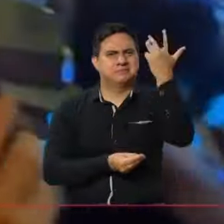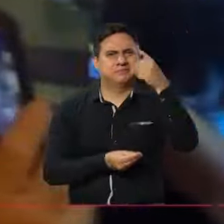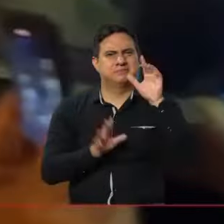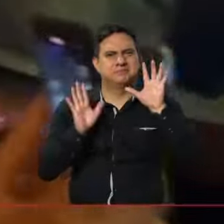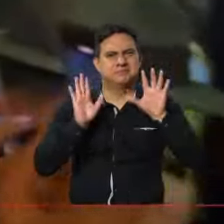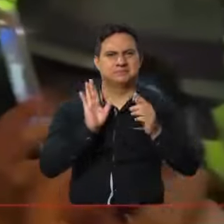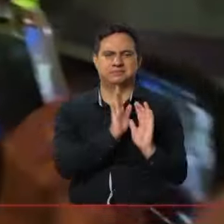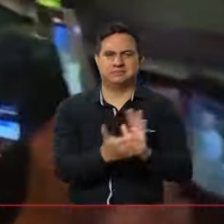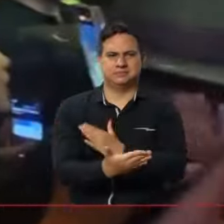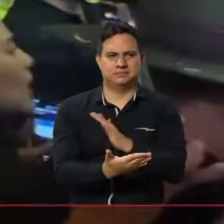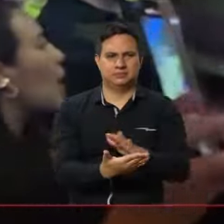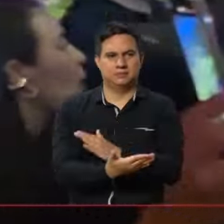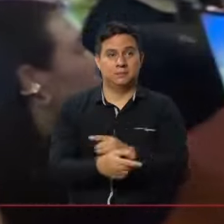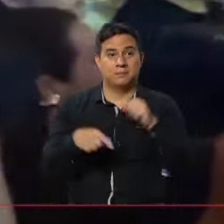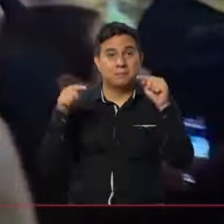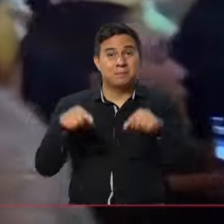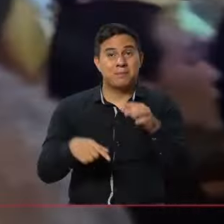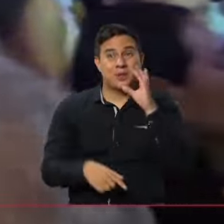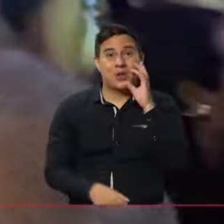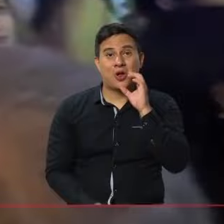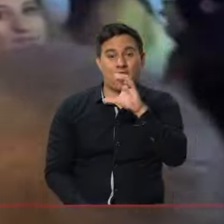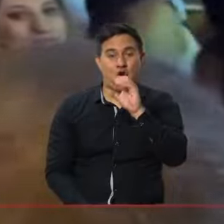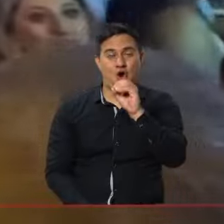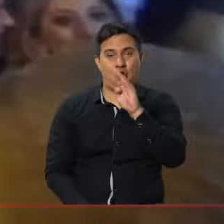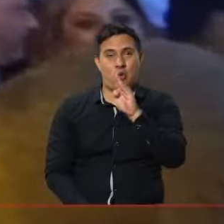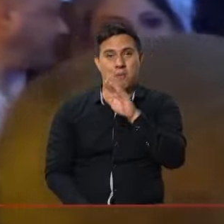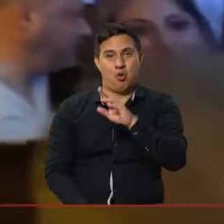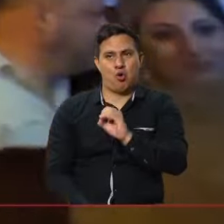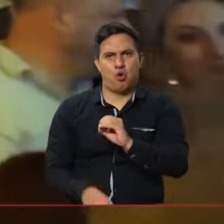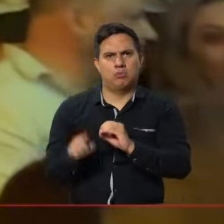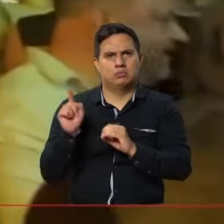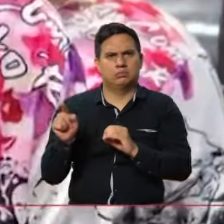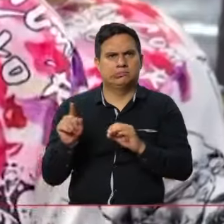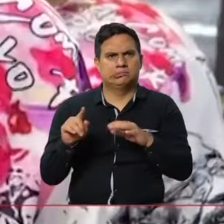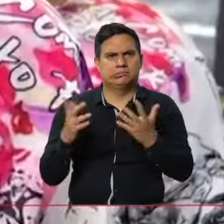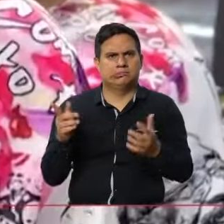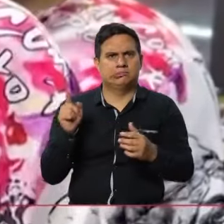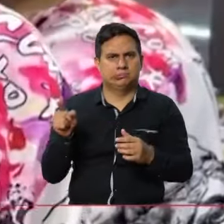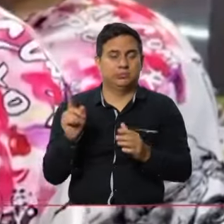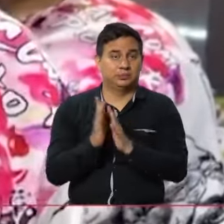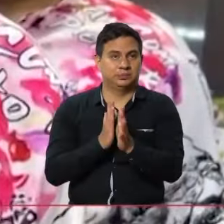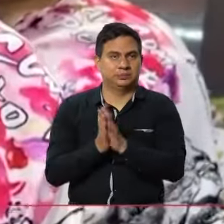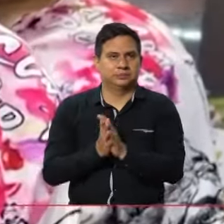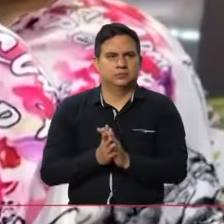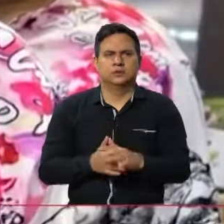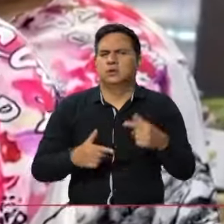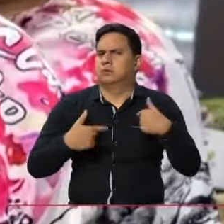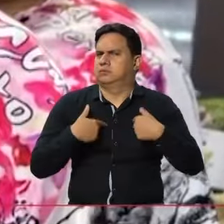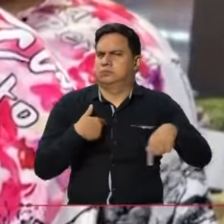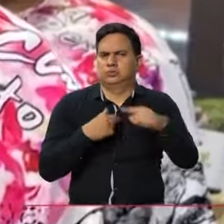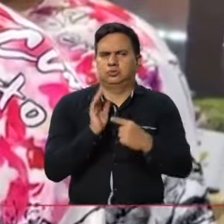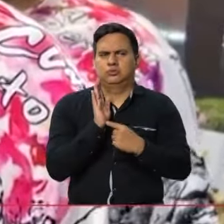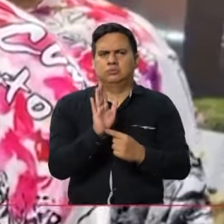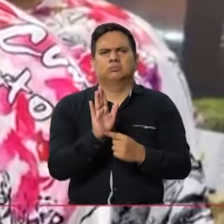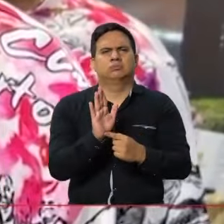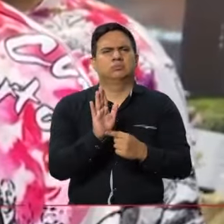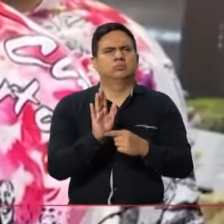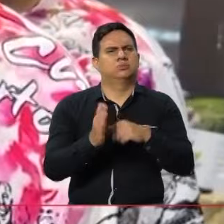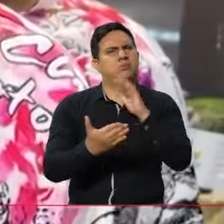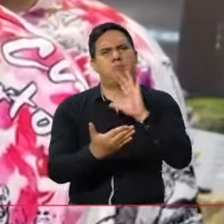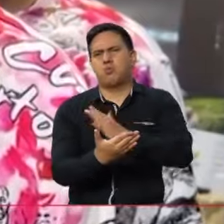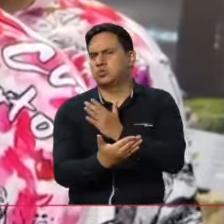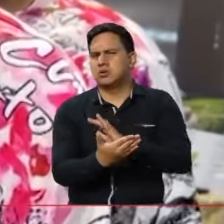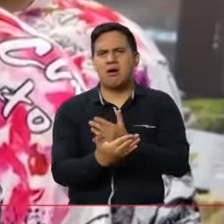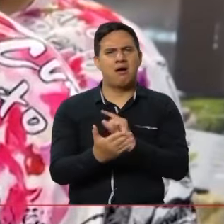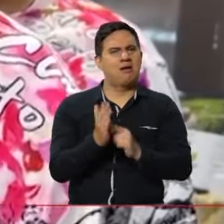presente para seguir deslumbrando a los caleños con sus éxitos. Nosotros estamos aquí para presentar nuestra música, lo